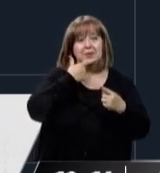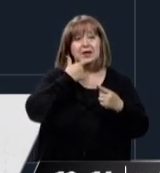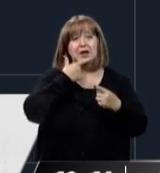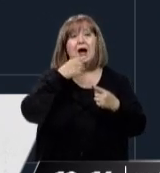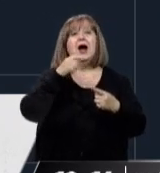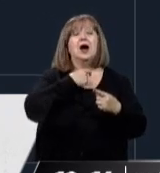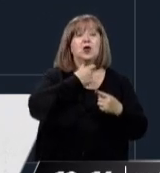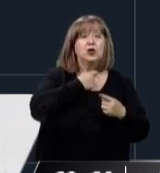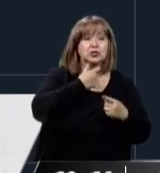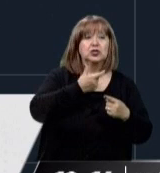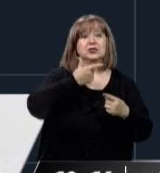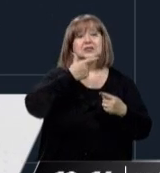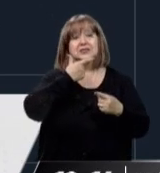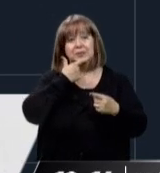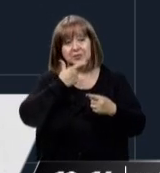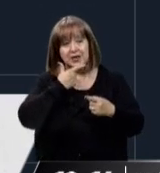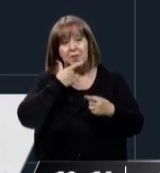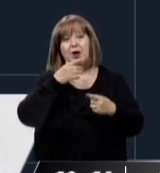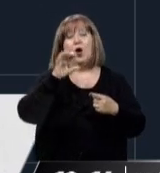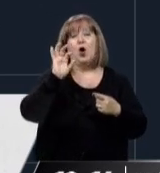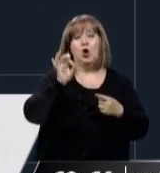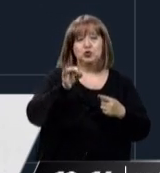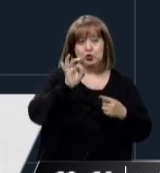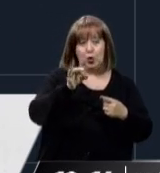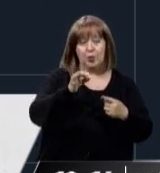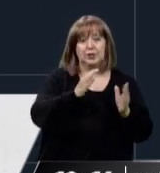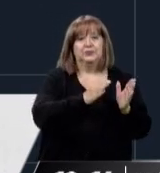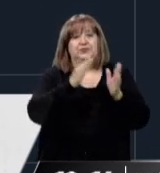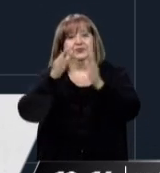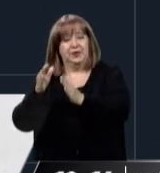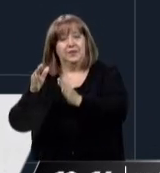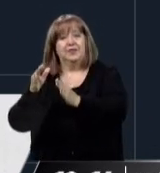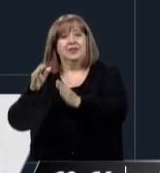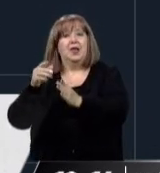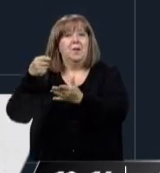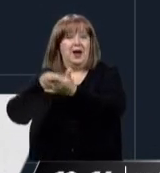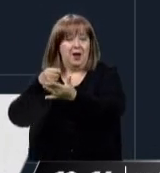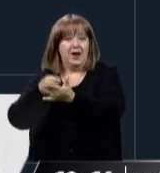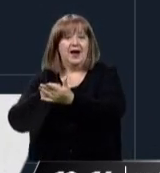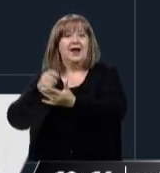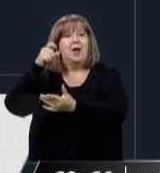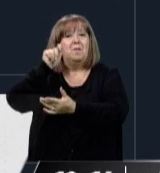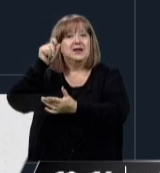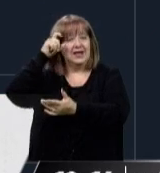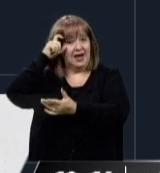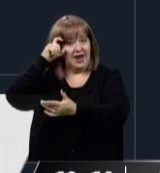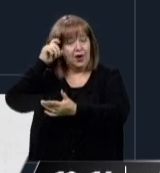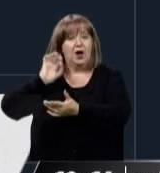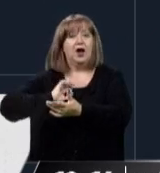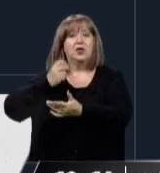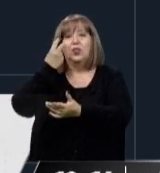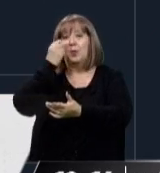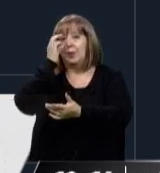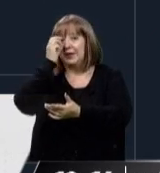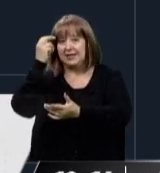haberes de policías y penitenciarios retirados, por lo que impactará en enero de 2023. Buena noticia, entonces, los aumentos hasta